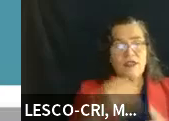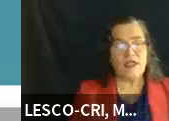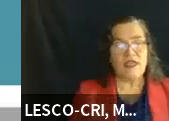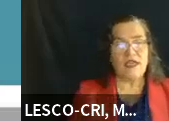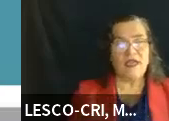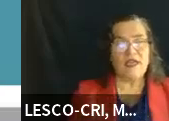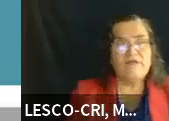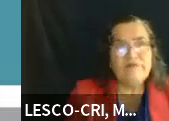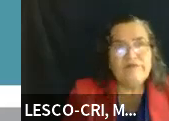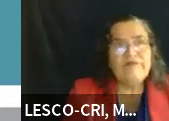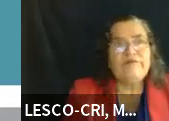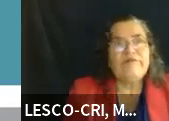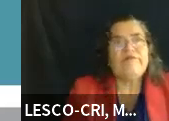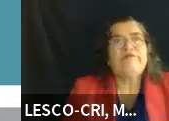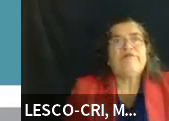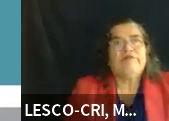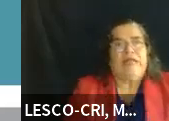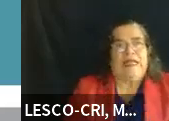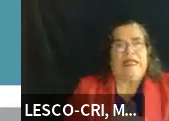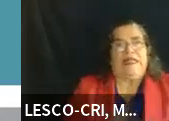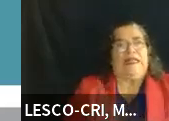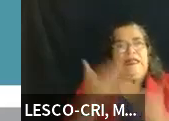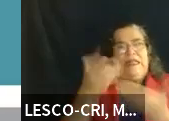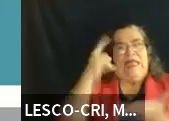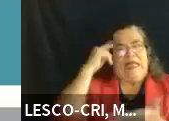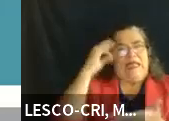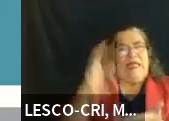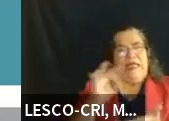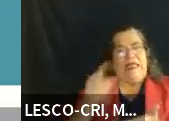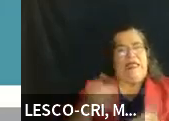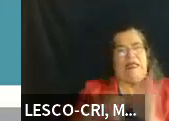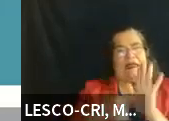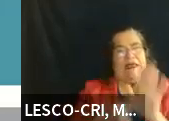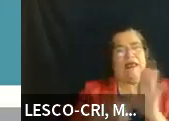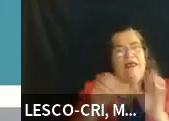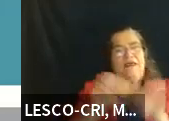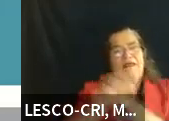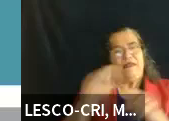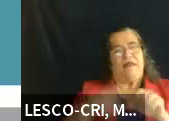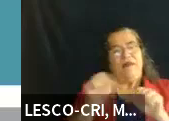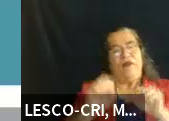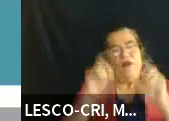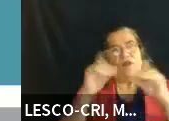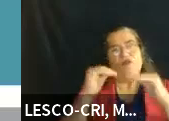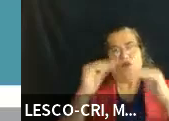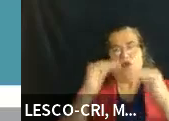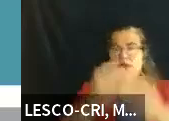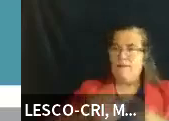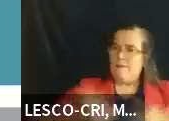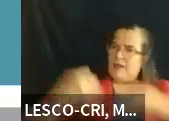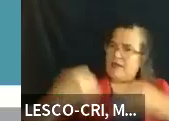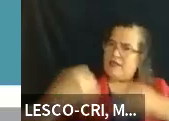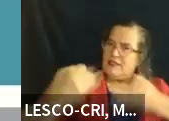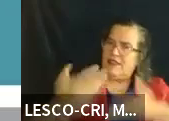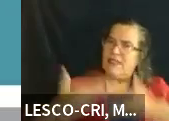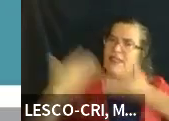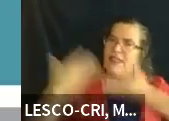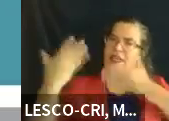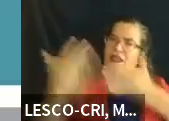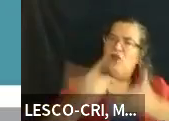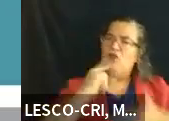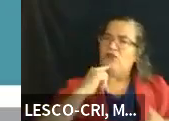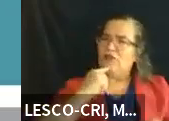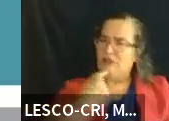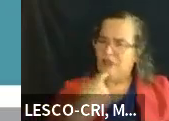dé credibilidad al sistema de educación superior de un país y prestigio en cuanto a la seriedad de